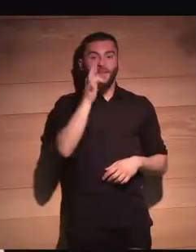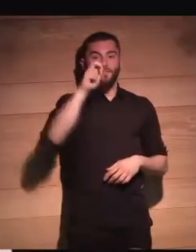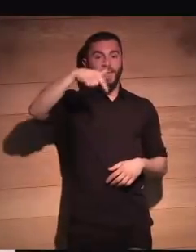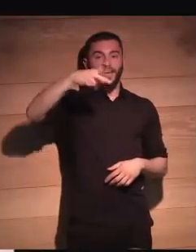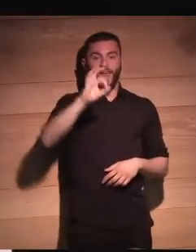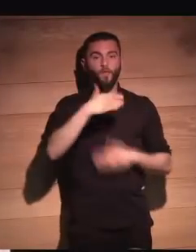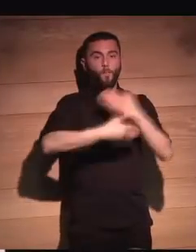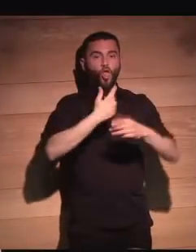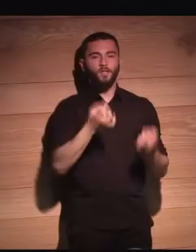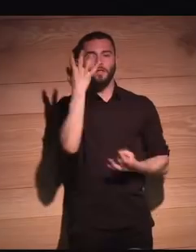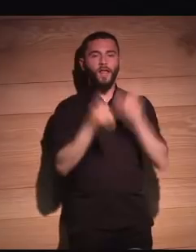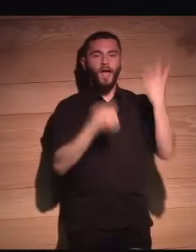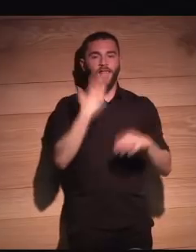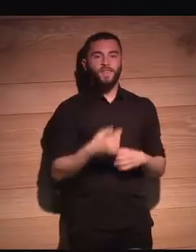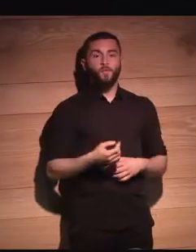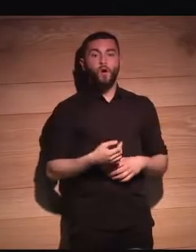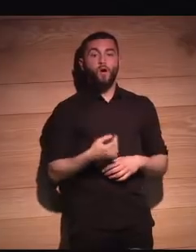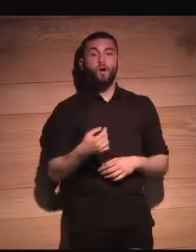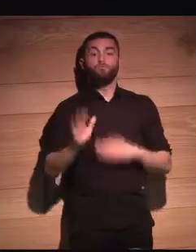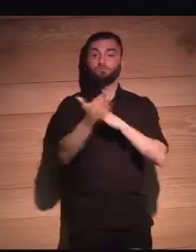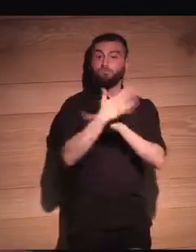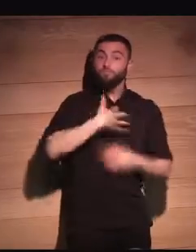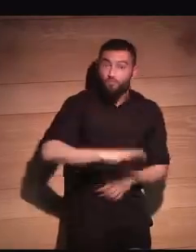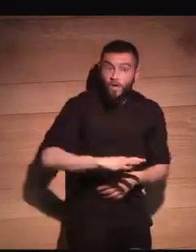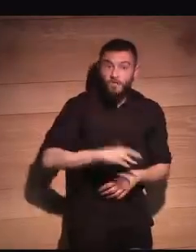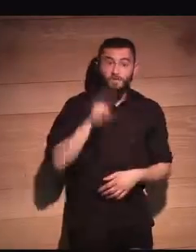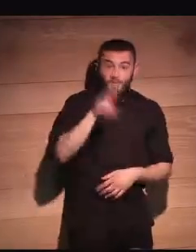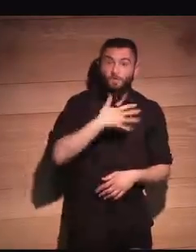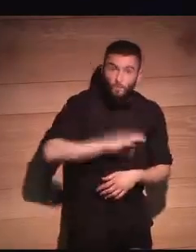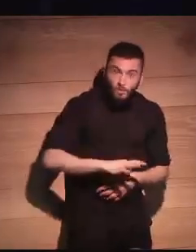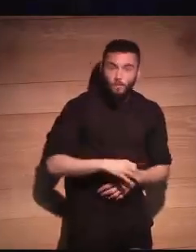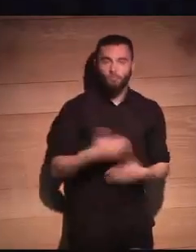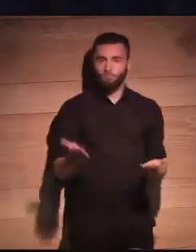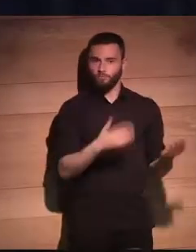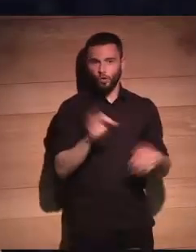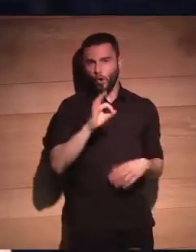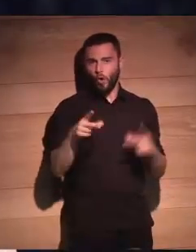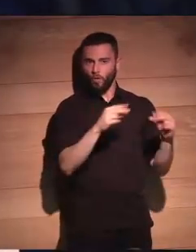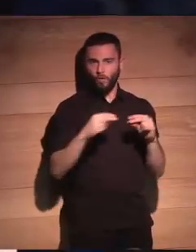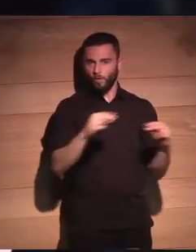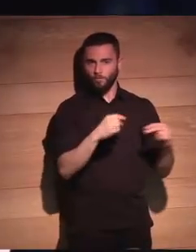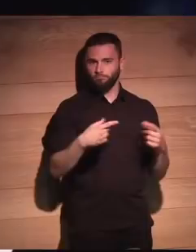Fernando en imágenes? Yo no veo bien desde aquí, pero si es que sí, adelante. Y si no, seguimos charlando.